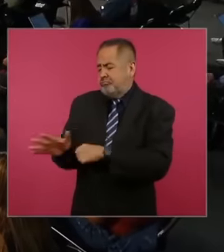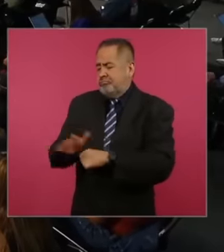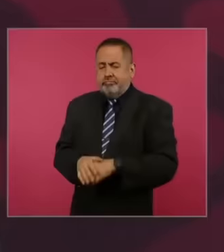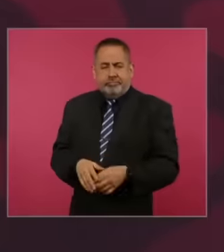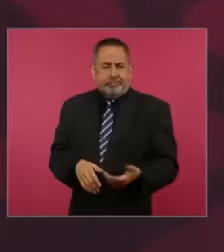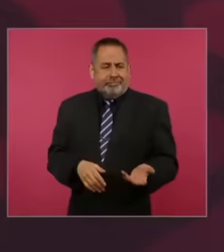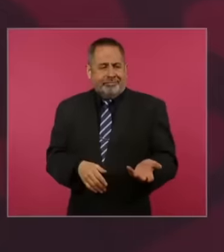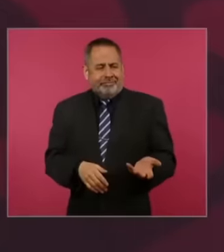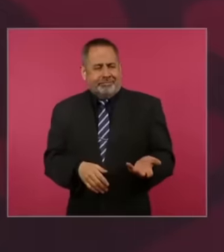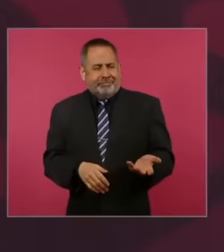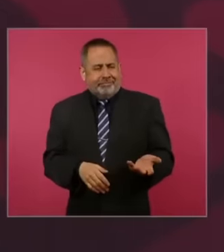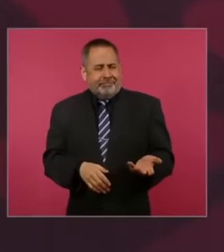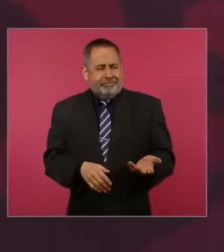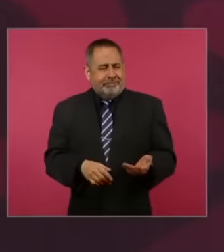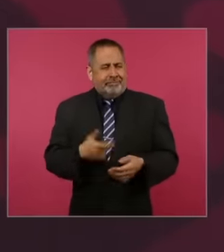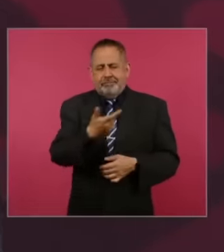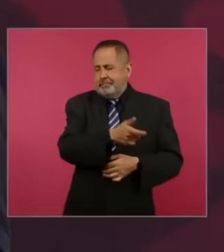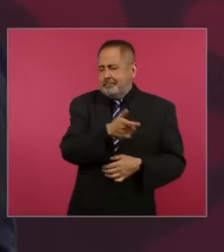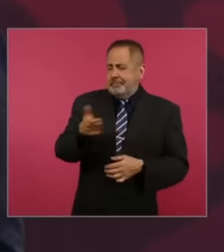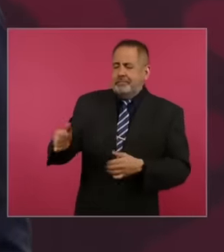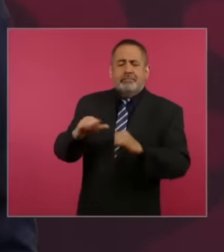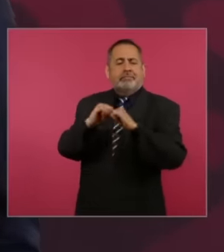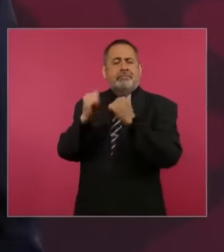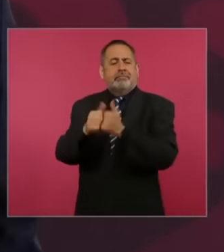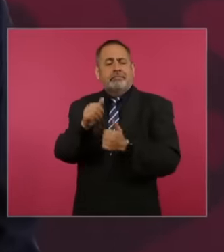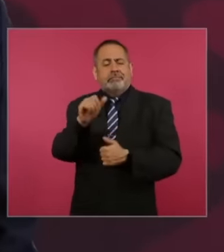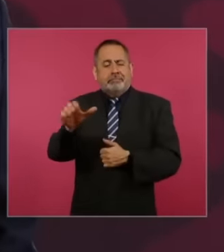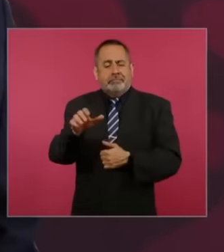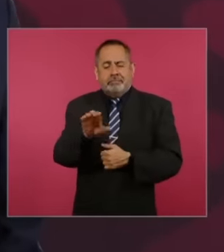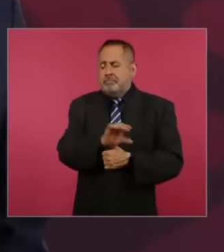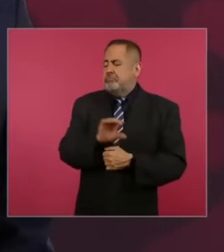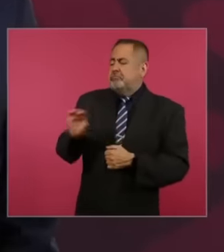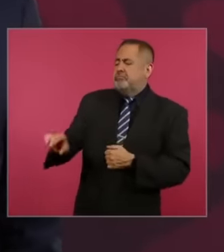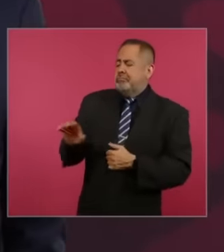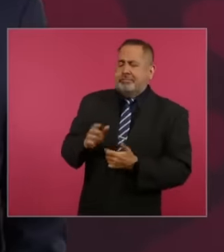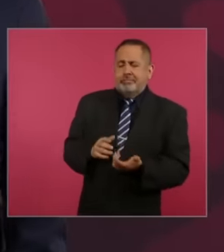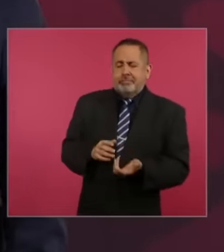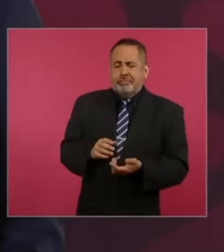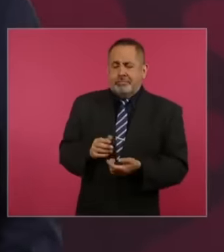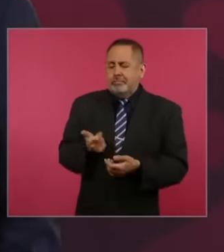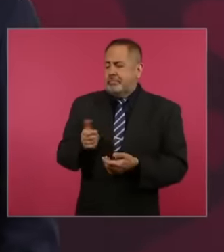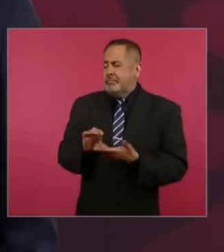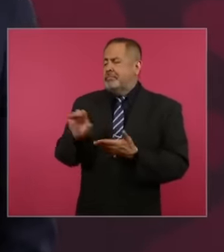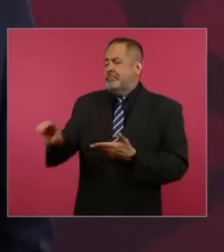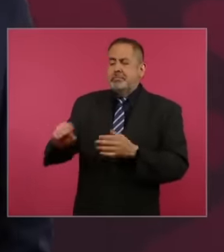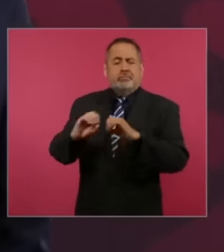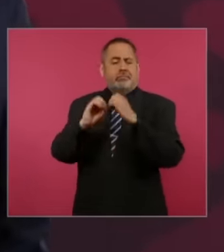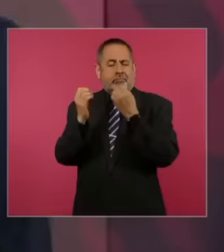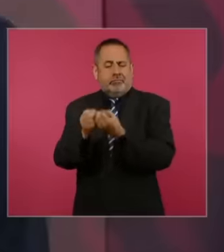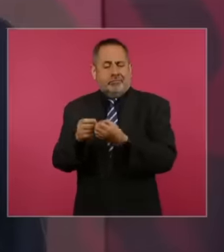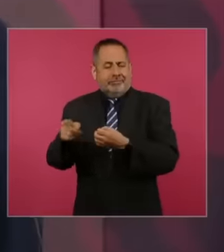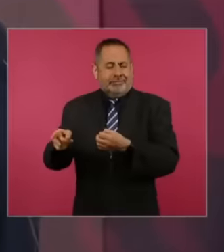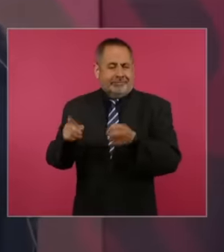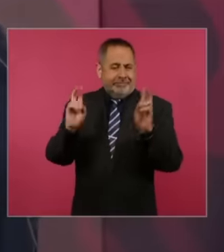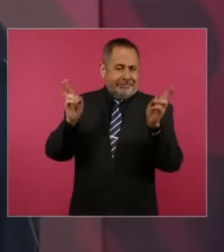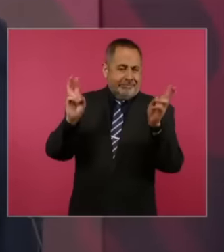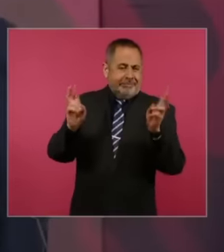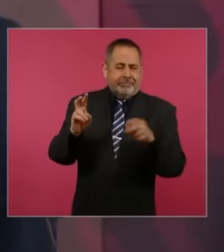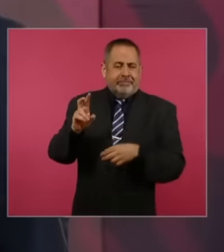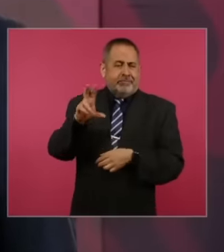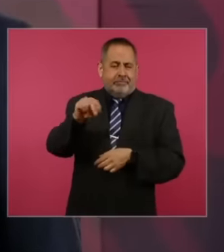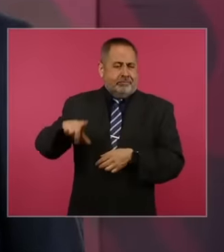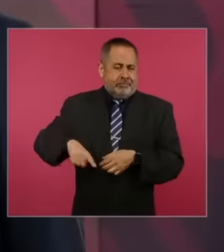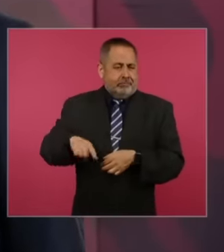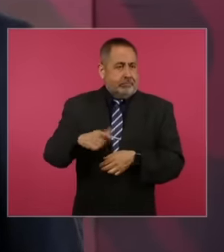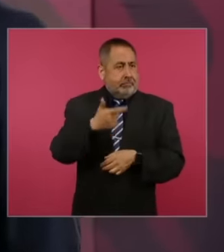le dan dinero a la sociedad civil en un país o a organizaciones de la llamada sociedad